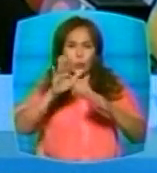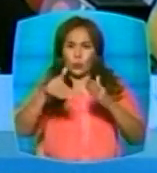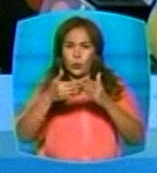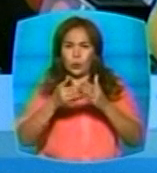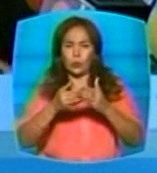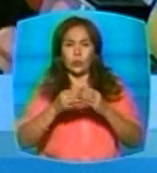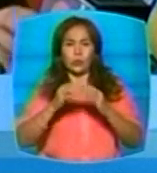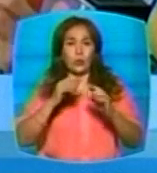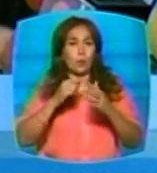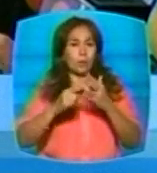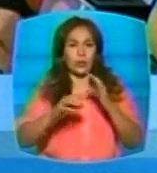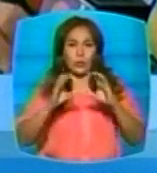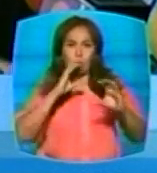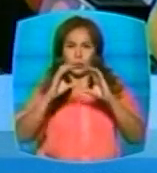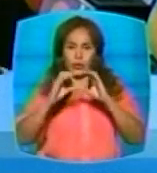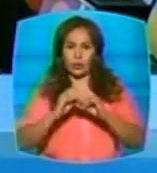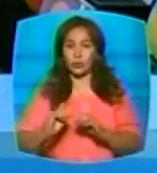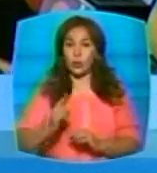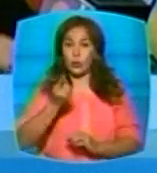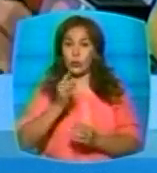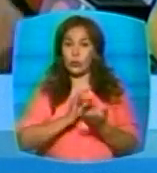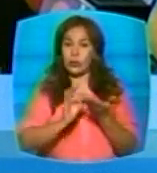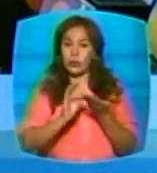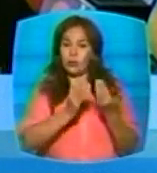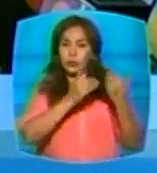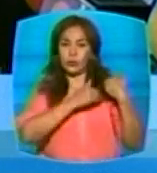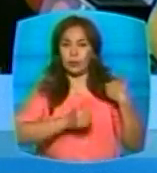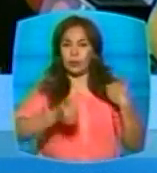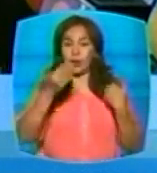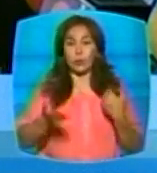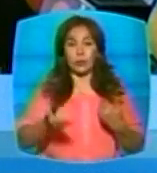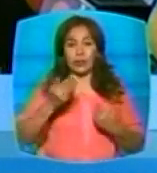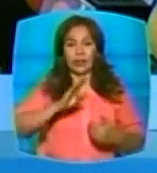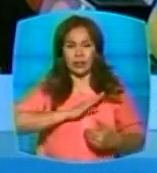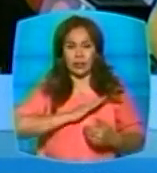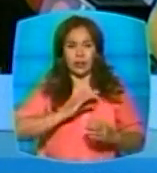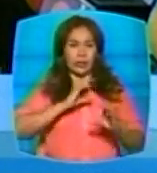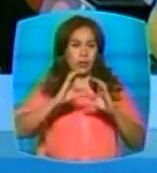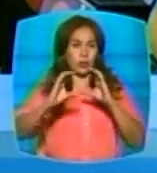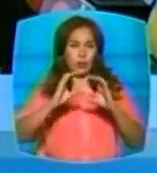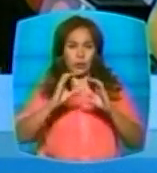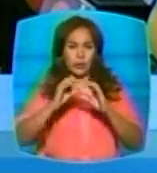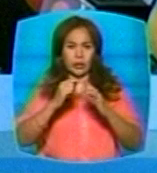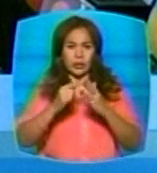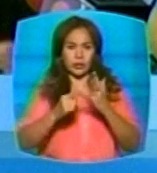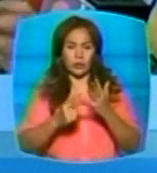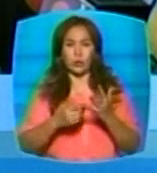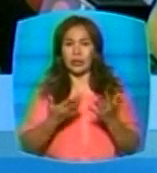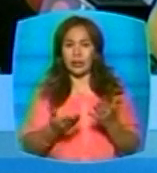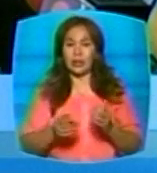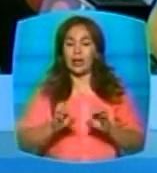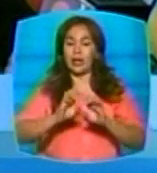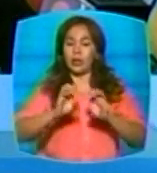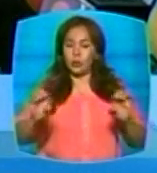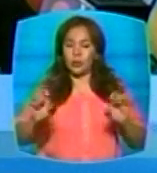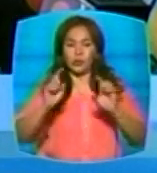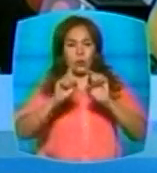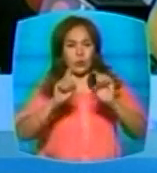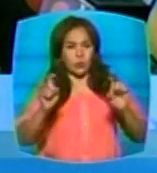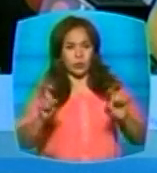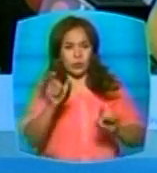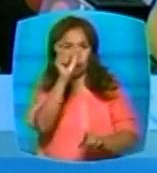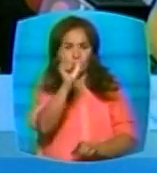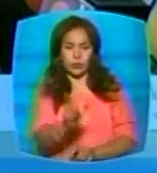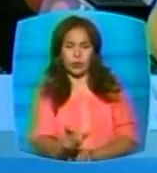comunicación. Una de las funciones más importantes que tienen los medios de comunicación es precisamente la educación, la formación